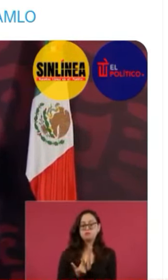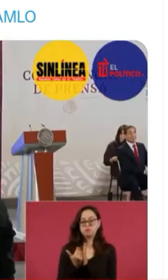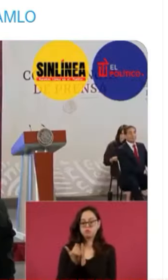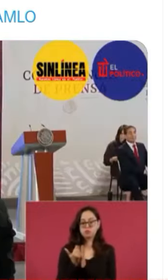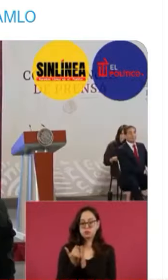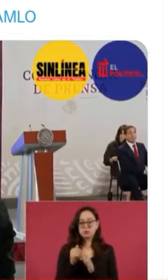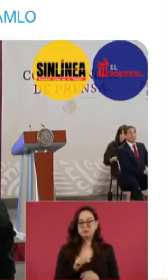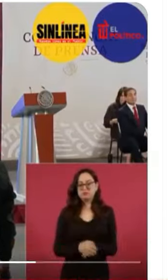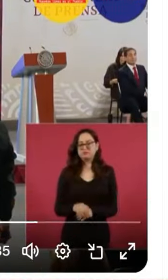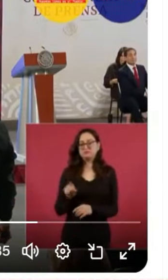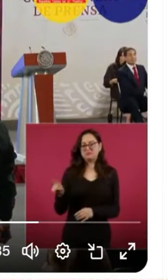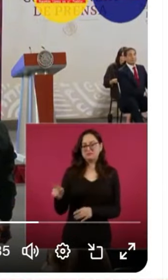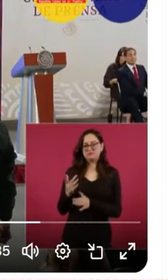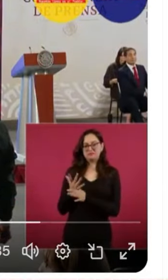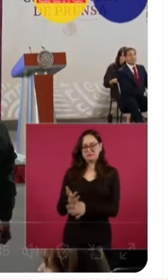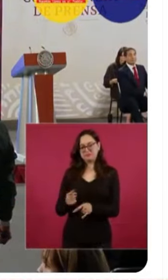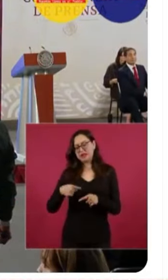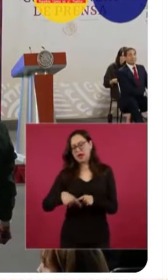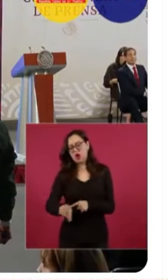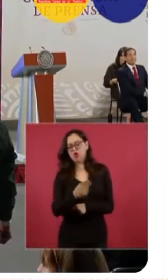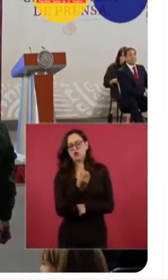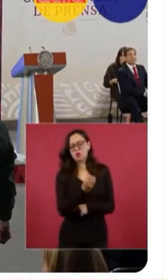Ella dice 40 mil,